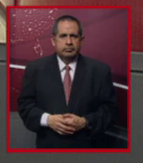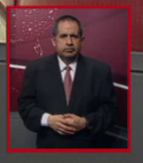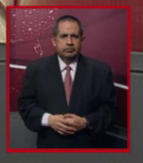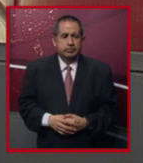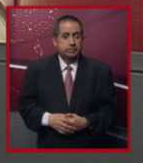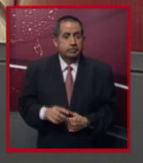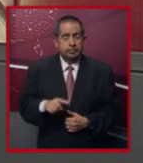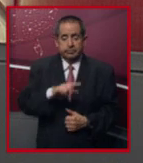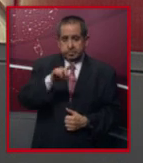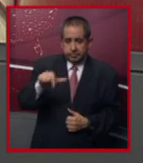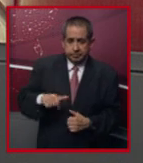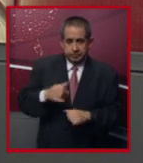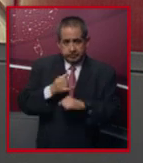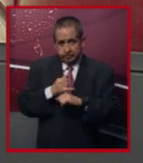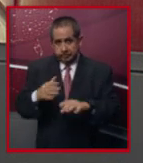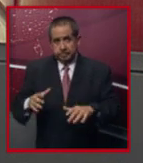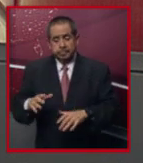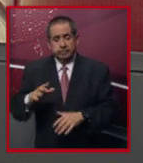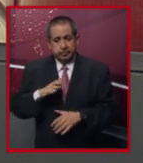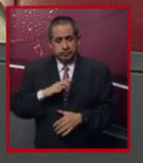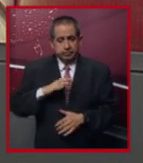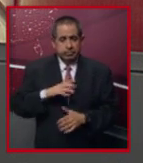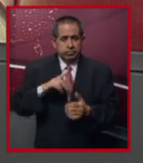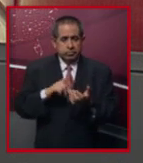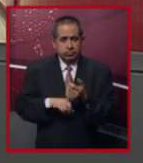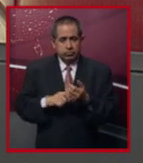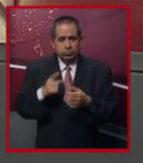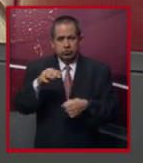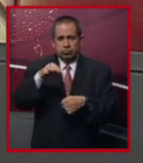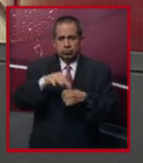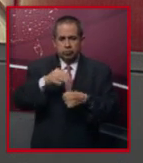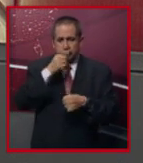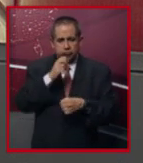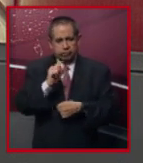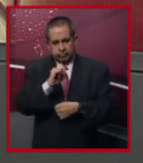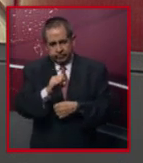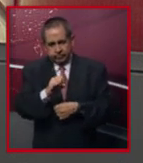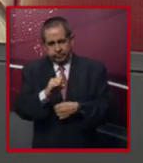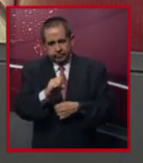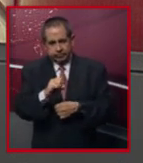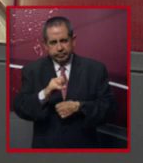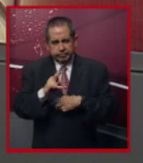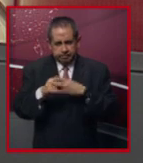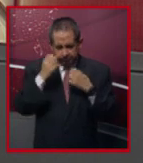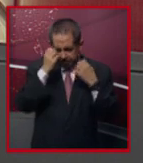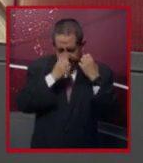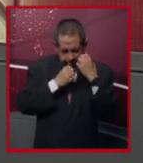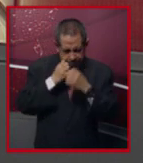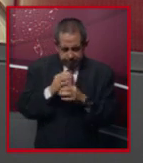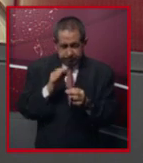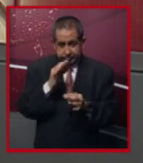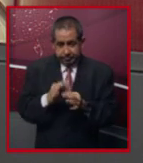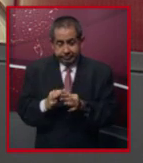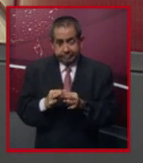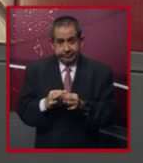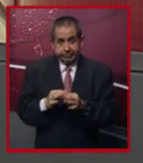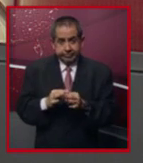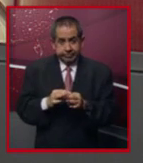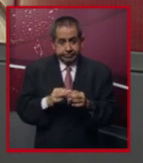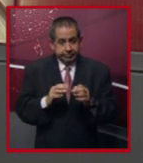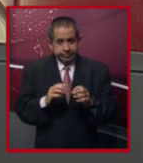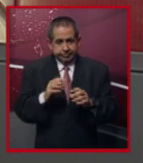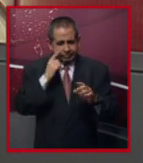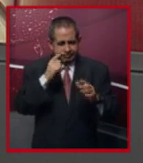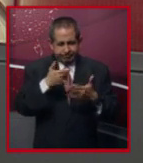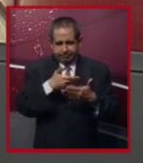Bueno, ya después se hizo saber que se había emitido un voto a favor, por lo que si usted revisa ya el registro del SPAVA, el